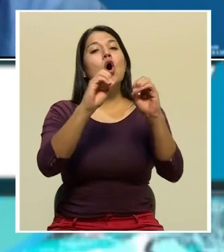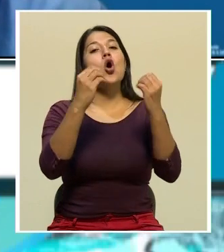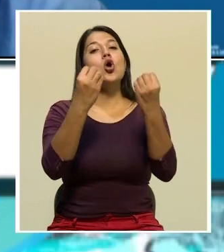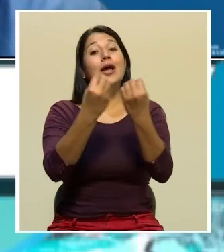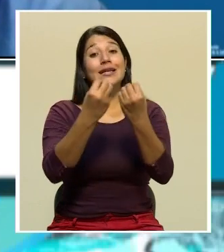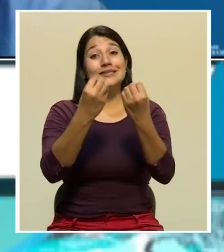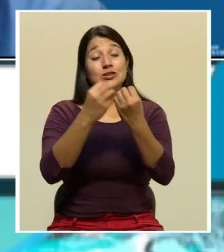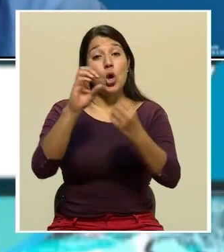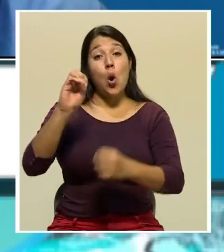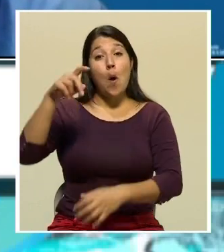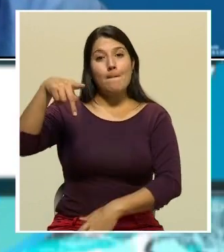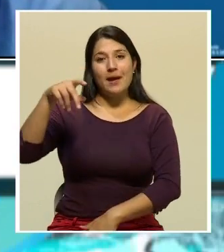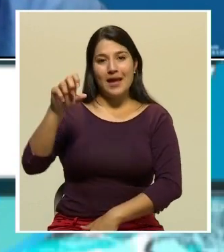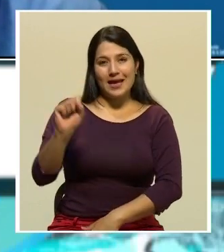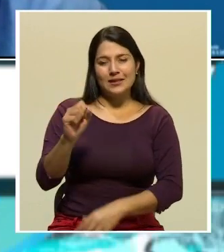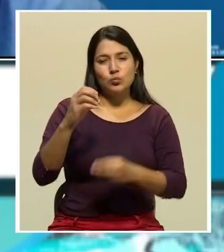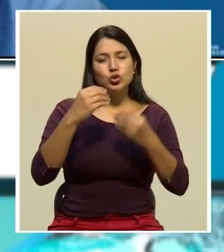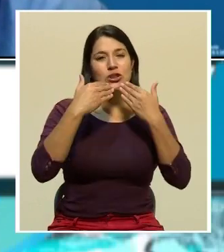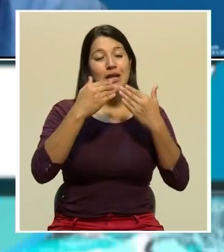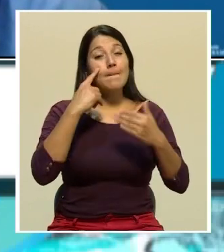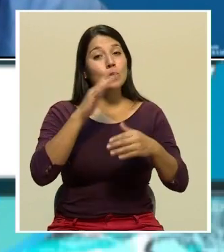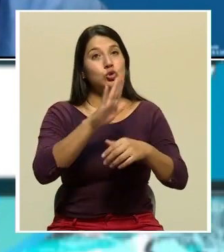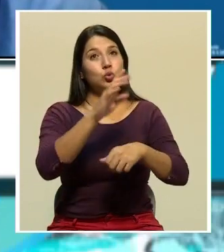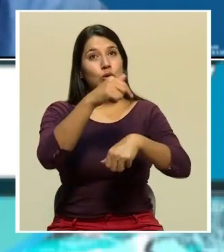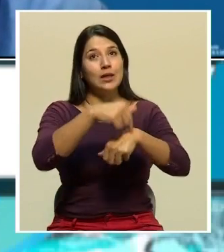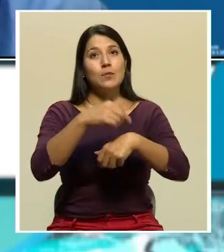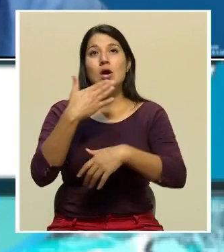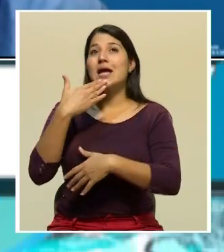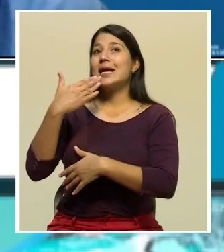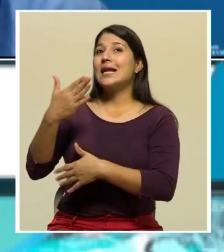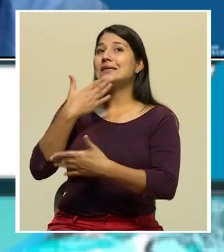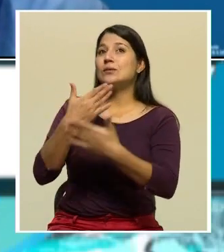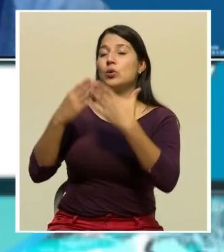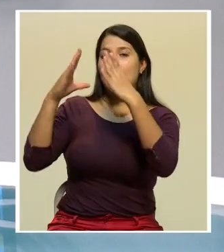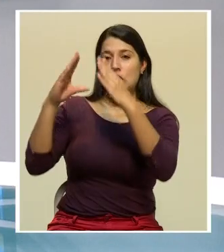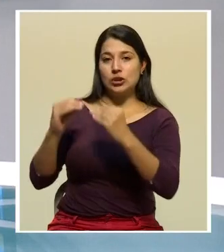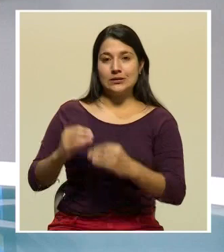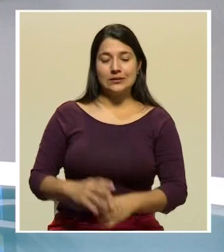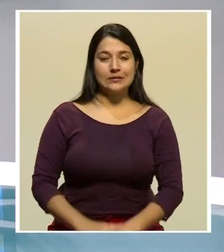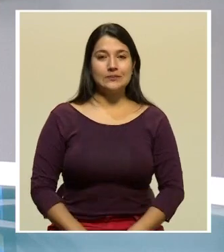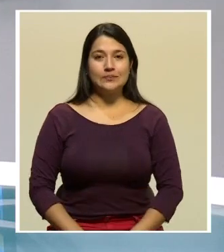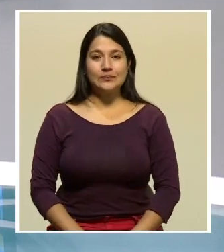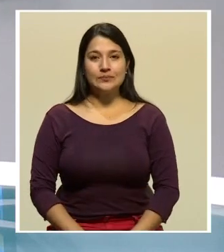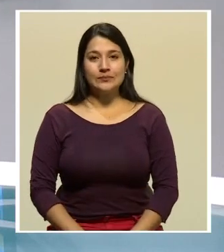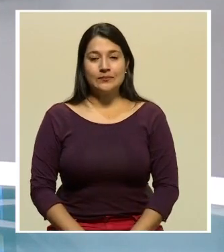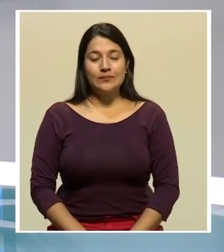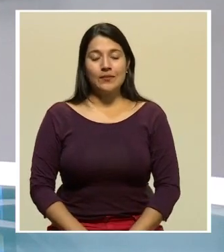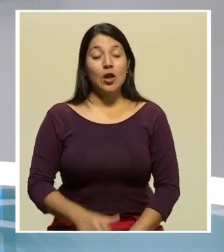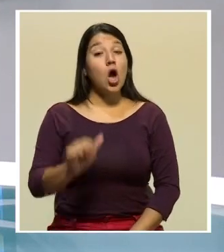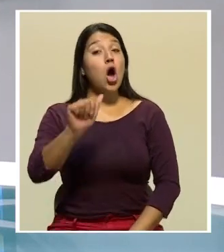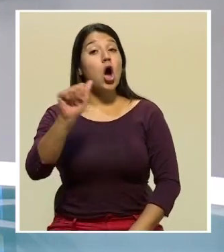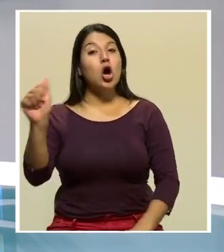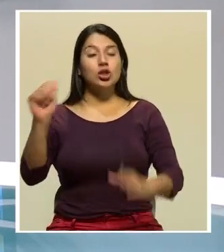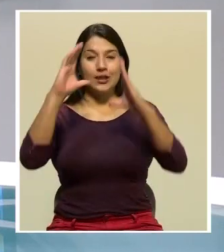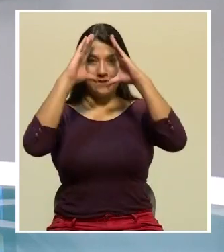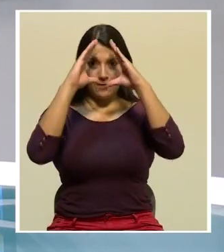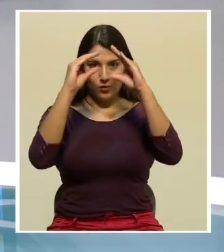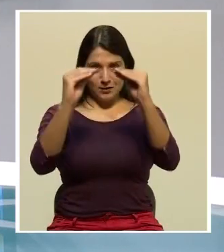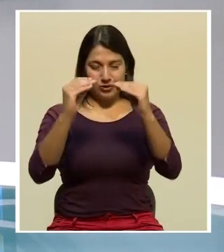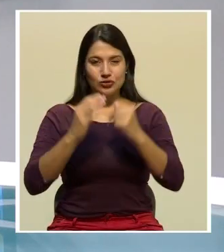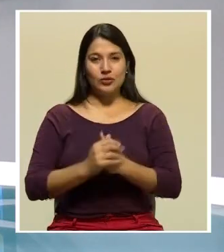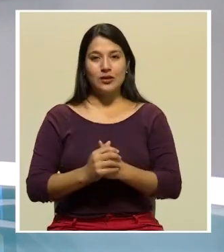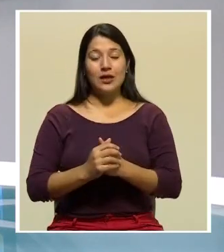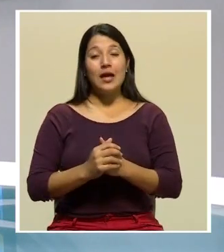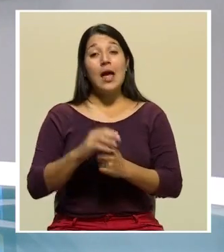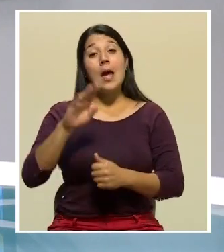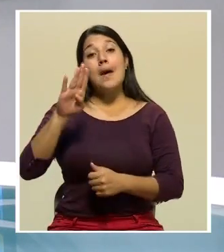Salud. Muchísimas gracias por su tiempo. Muchas gracias. Buenas noches. En otras informaciones,